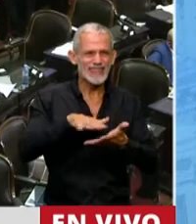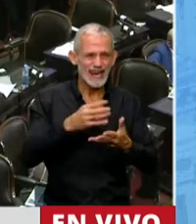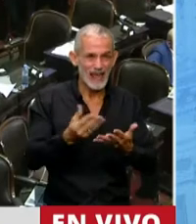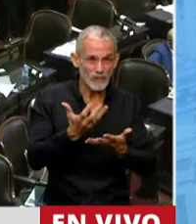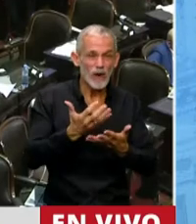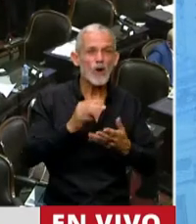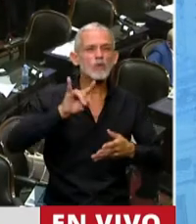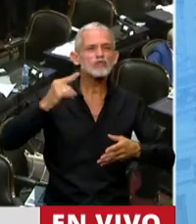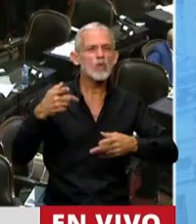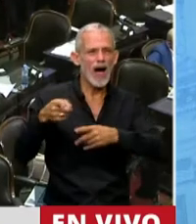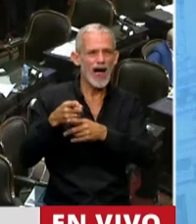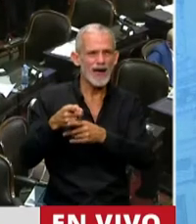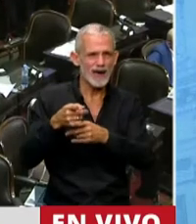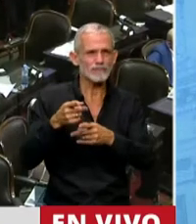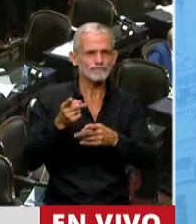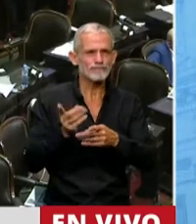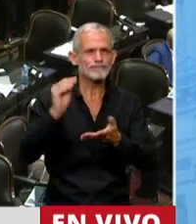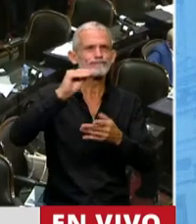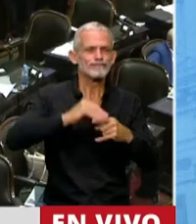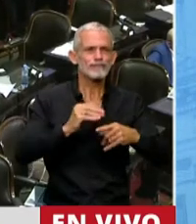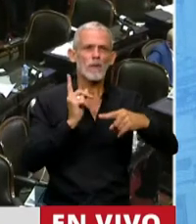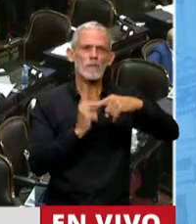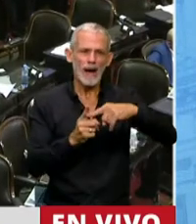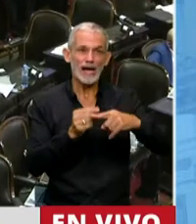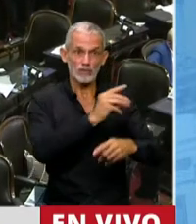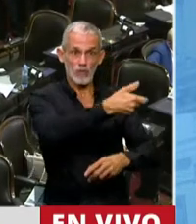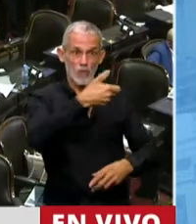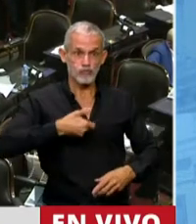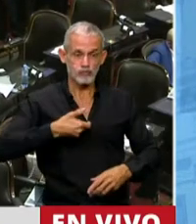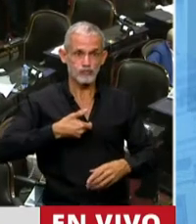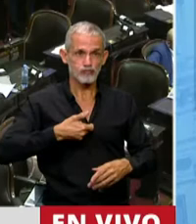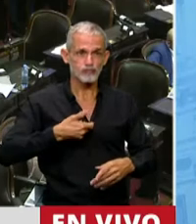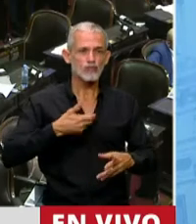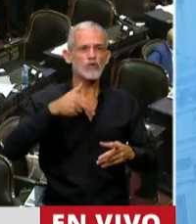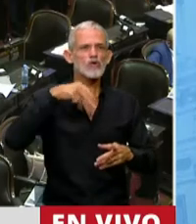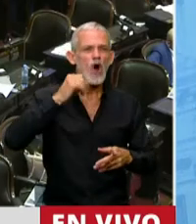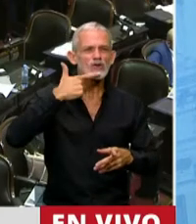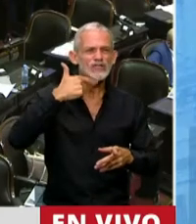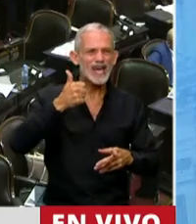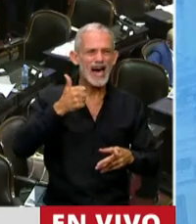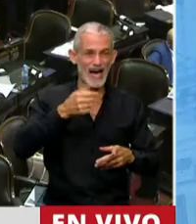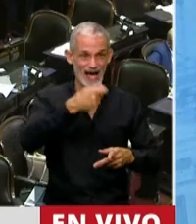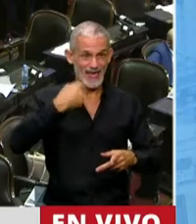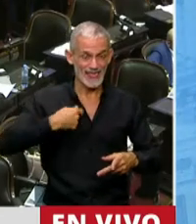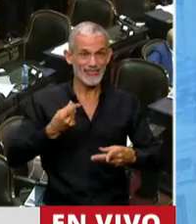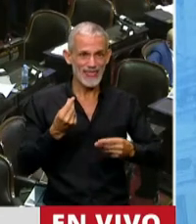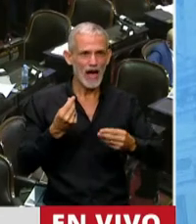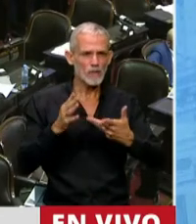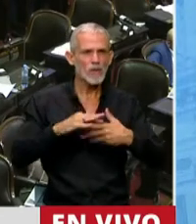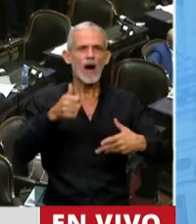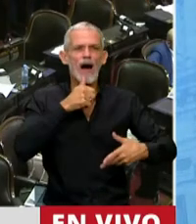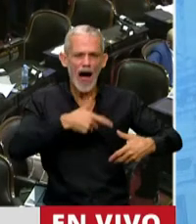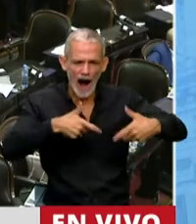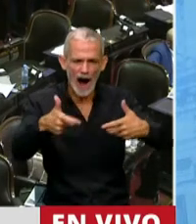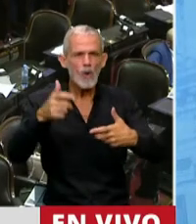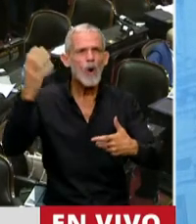ciudad de Ushuaia, que se suma a otro financiamiento casi idéntico de NOSA con el que vamos a poder poner agua y cloacas. Eso